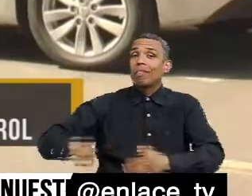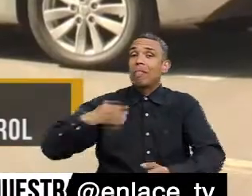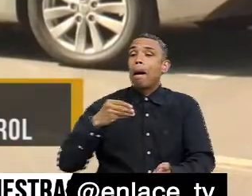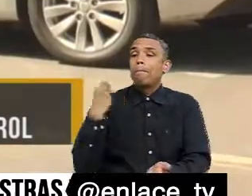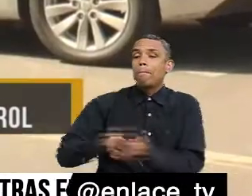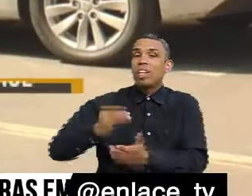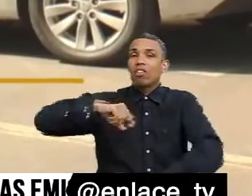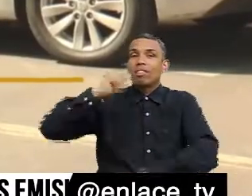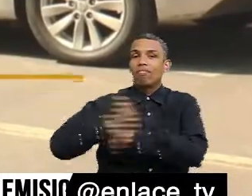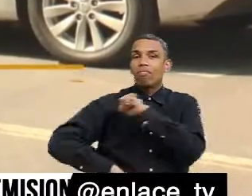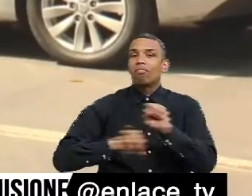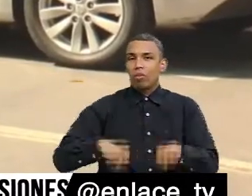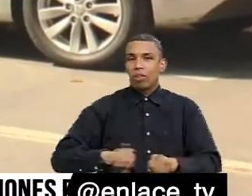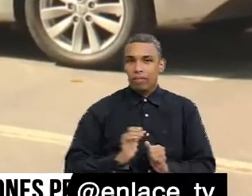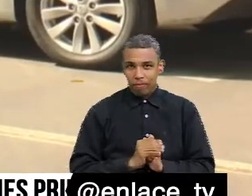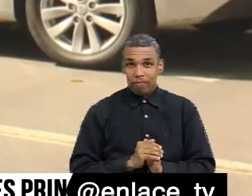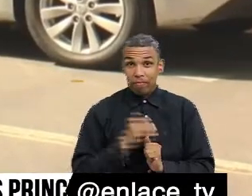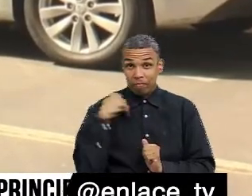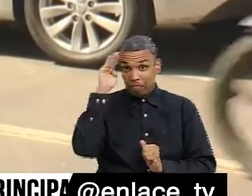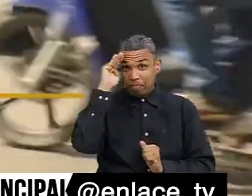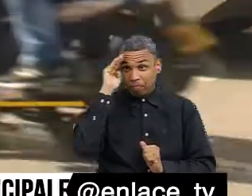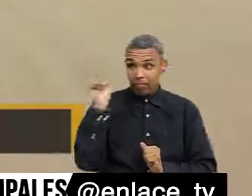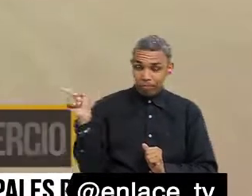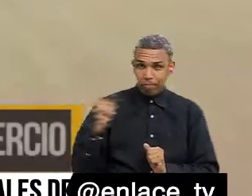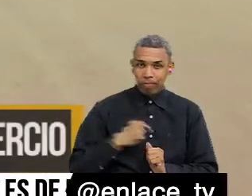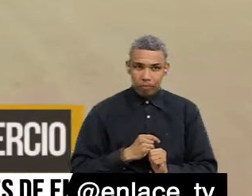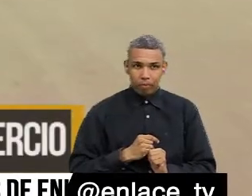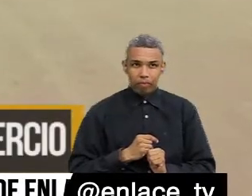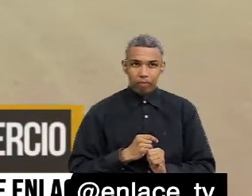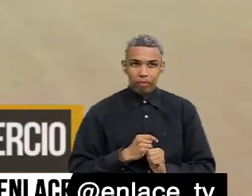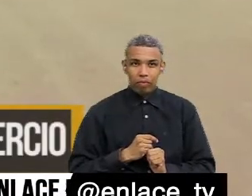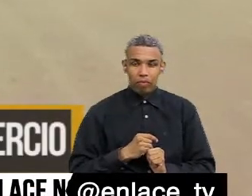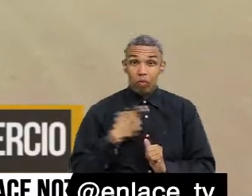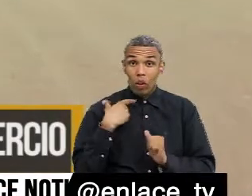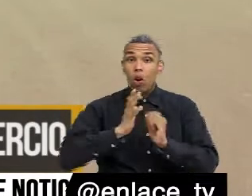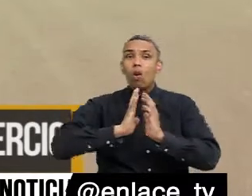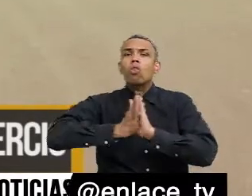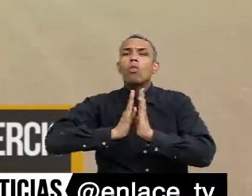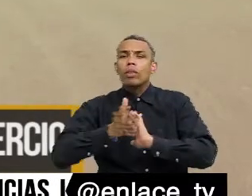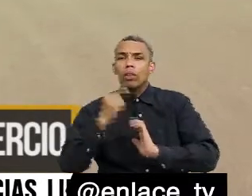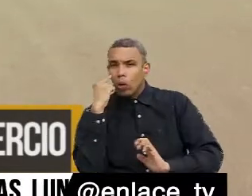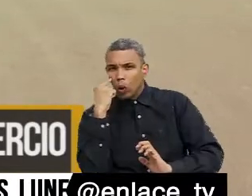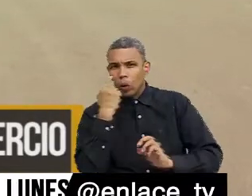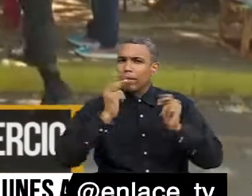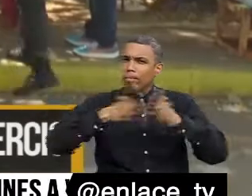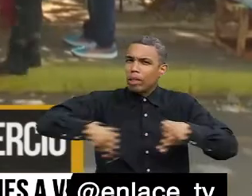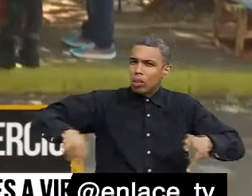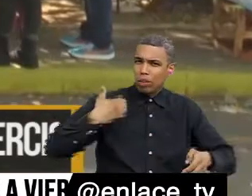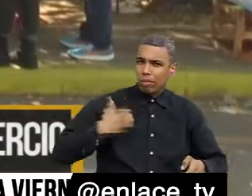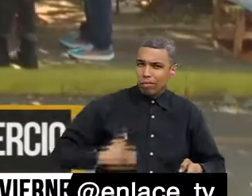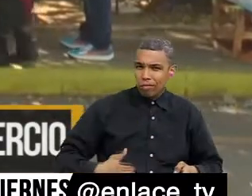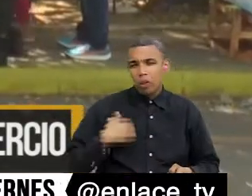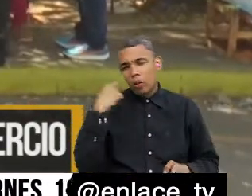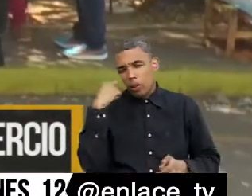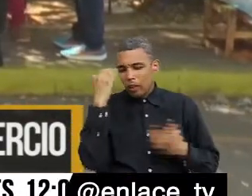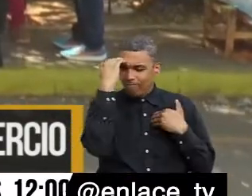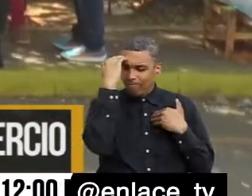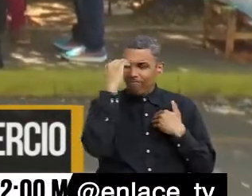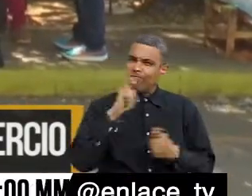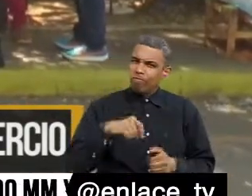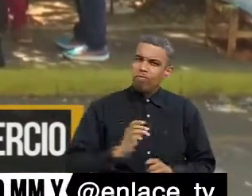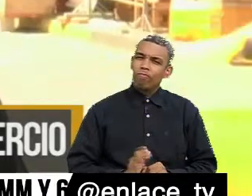por los uniformados de la policía ambiental y ecológica la idea es que los comerciantes empiecen a tener sentido de pertenencia y cultura por la